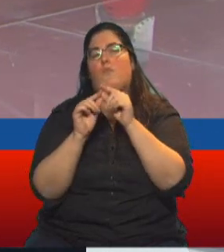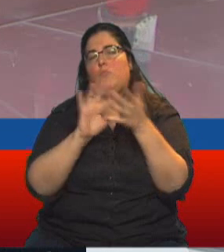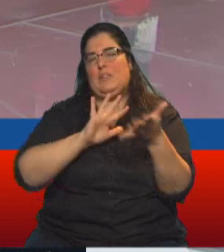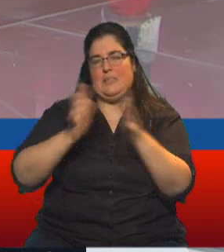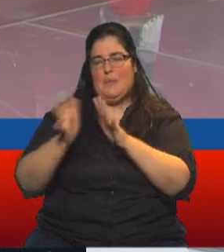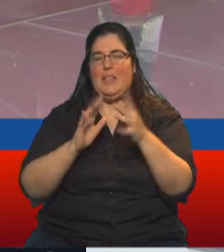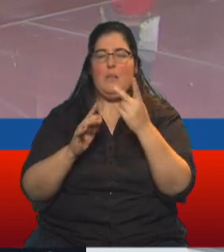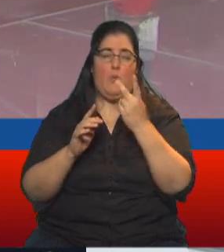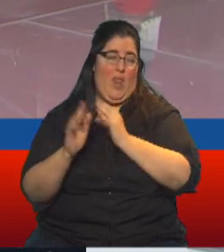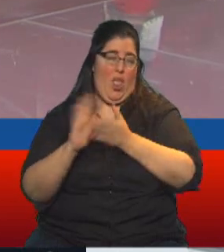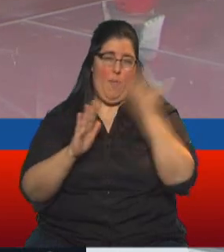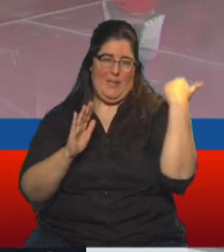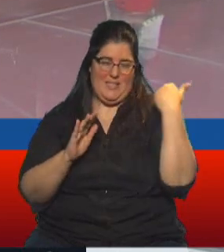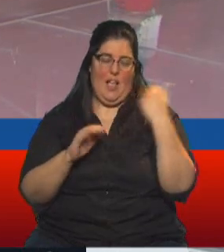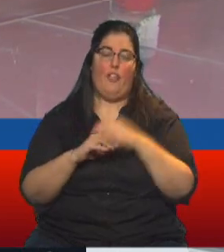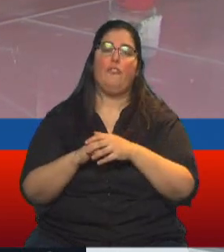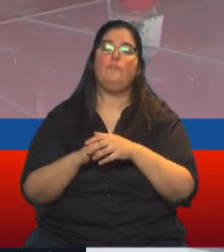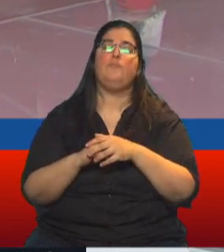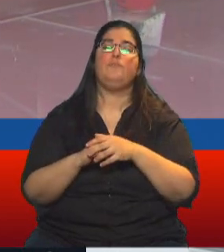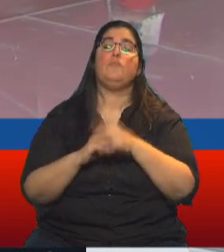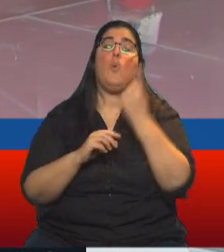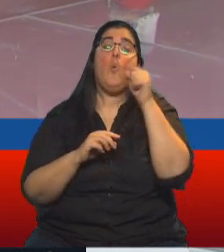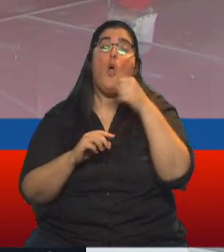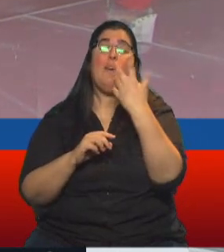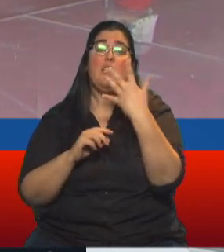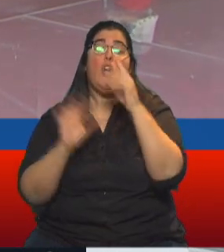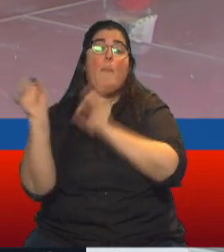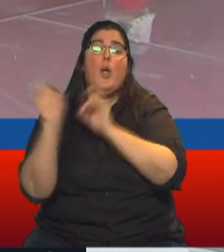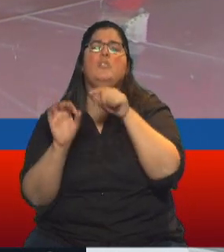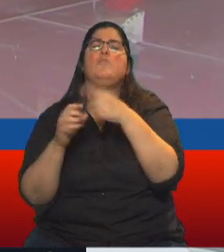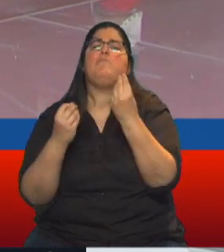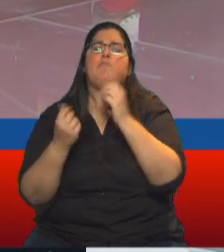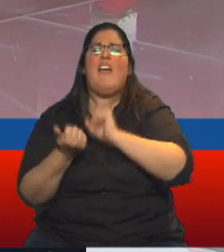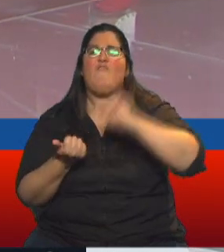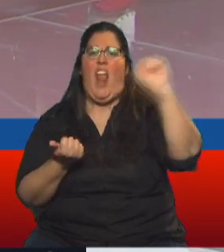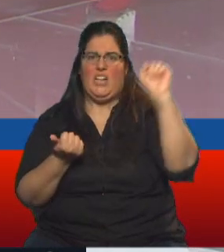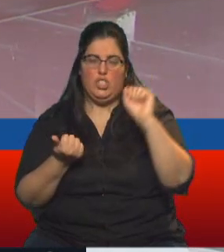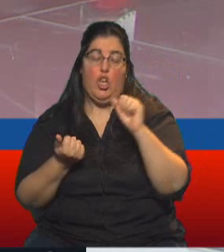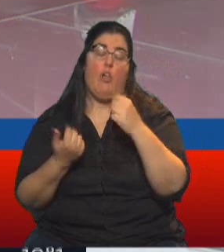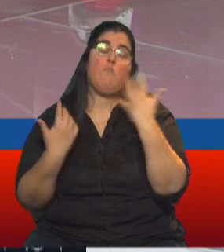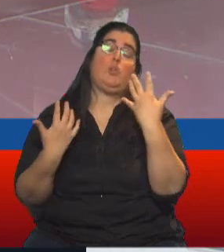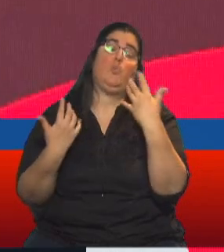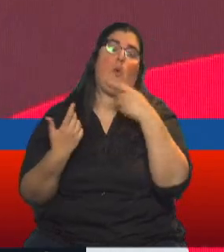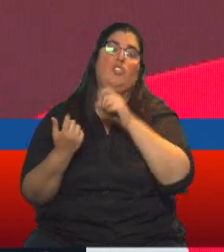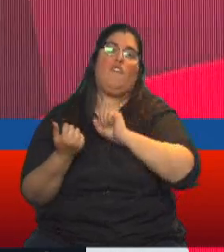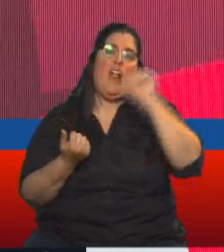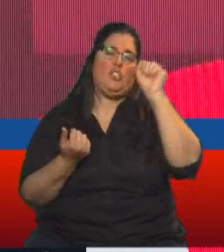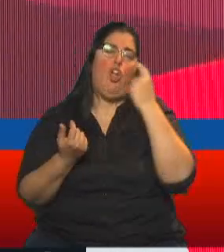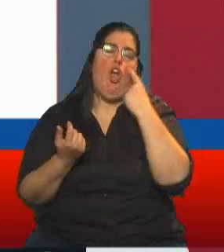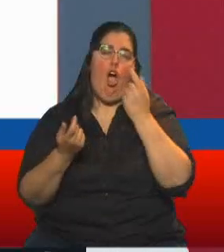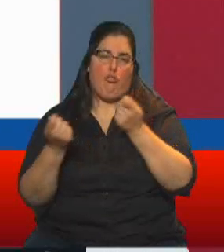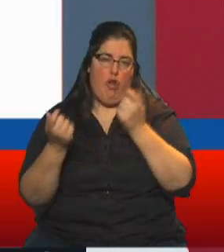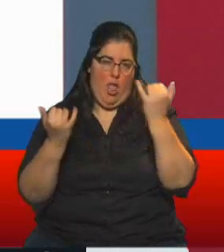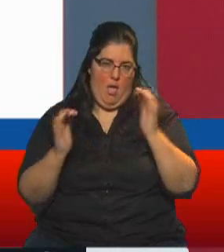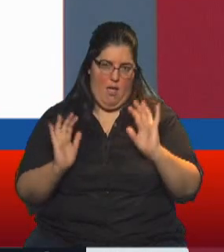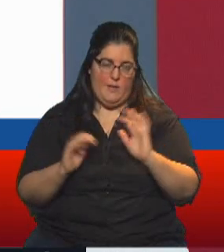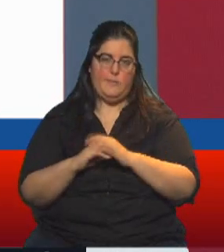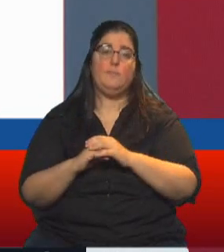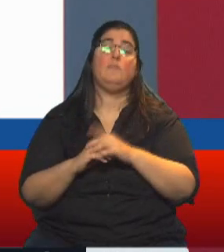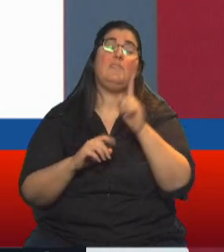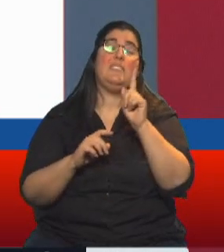2020, el año pasado, y un 1,5% de inflación, una inflación, por supuesto, controlada, ¿no? Una